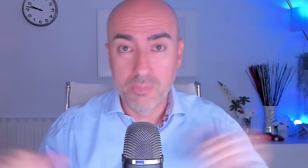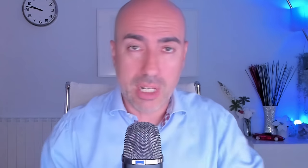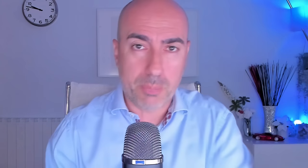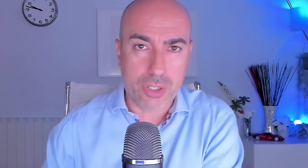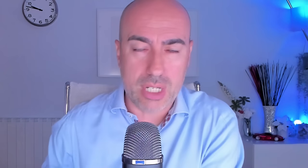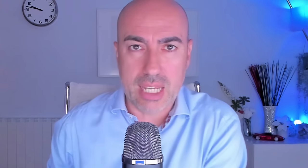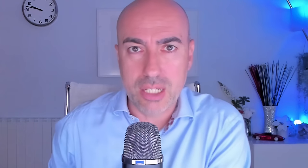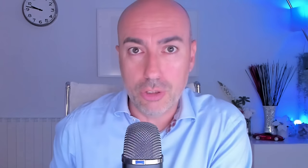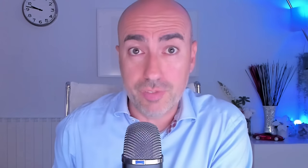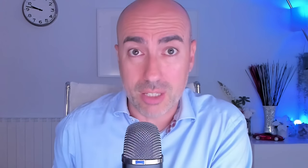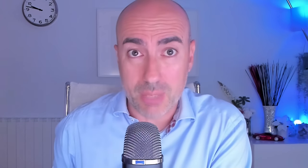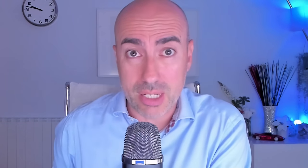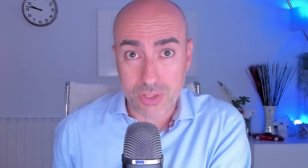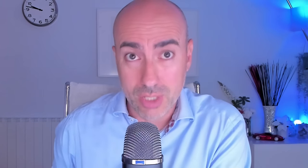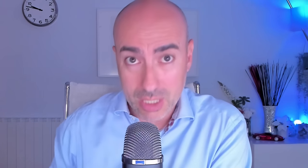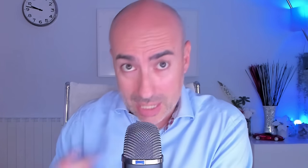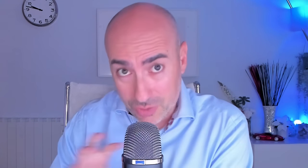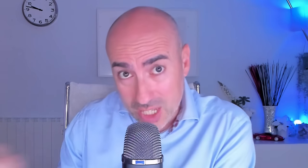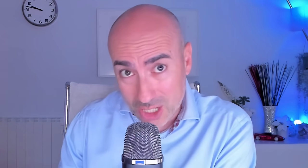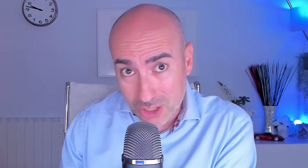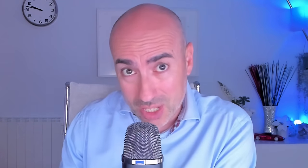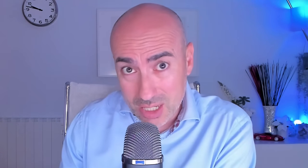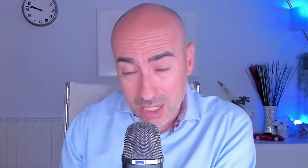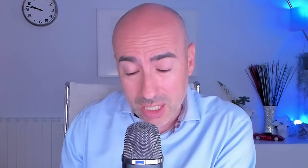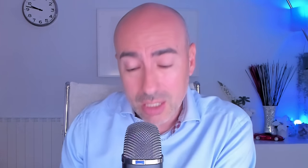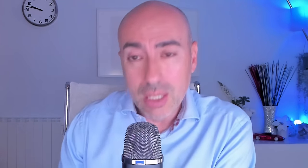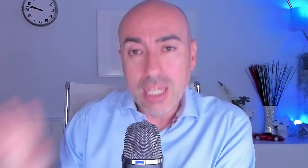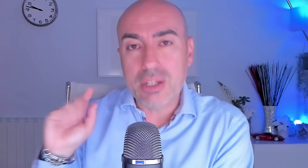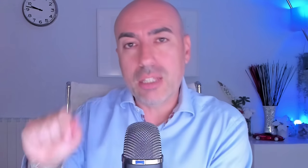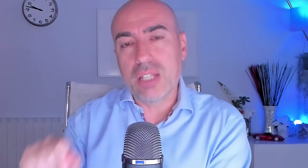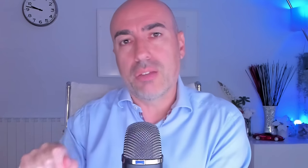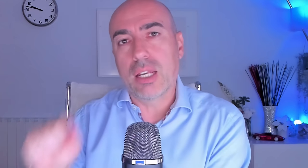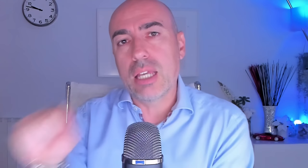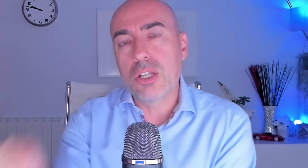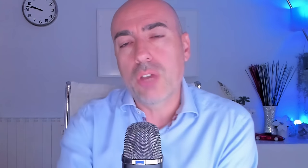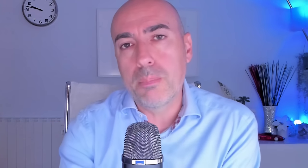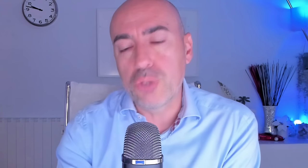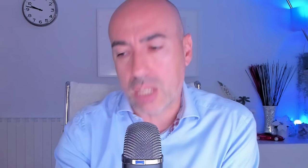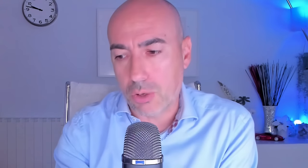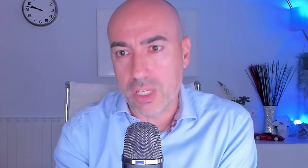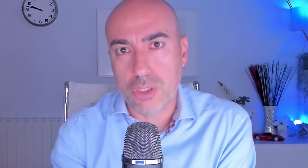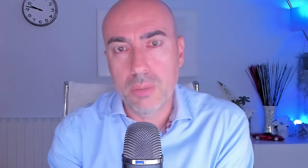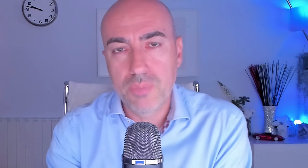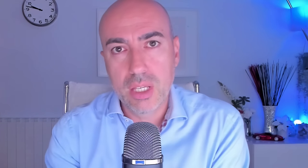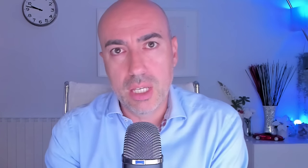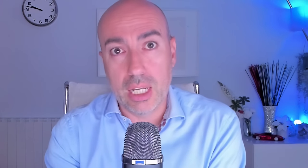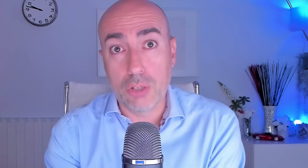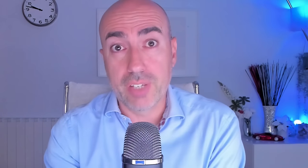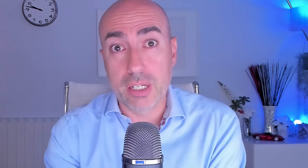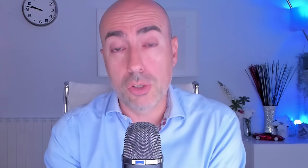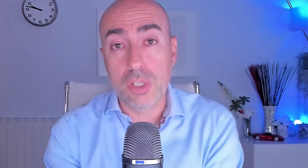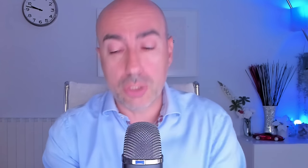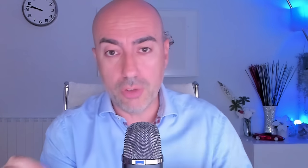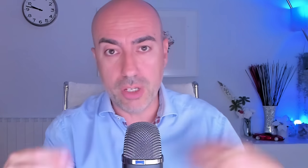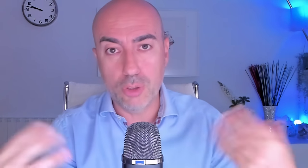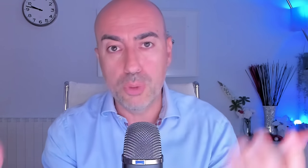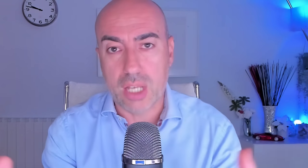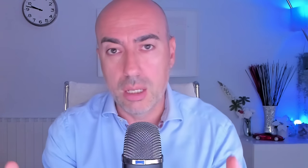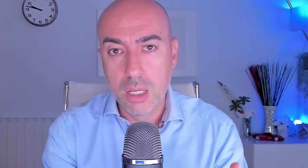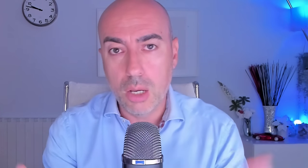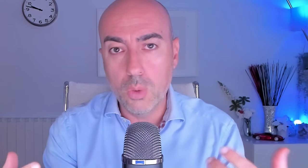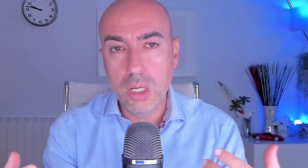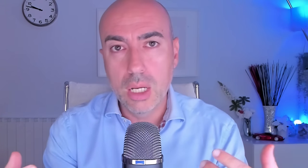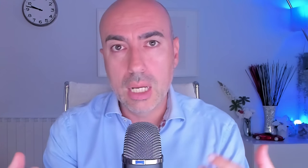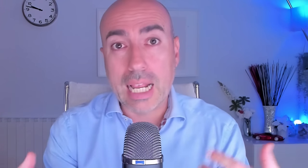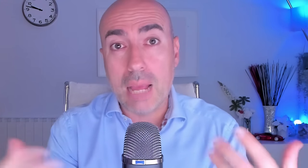periodo las personas que han sido Víctimas de eso las ves todas eh Y ahora te voy a decir qué es lo que busca con esto el gobierno con esto el gobierno